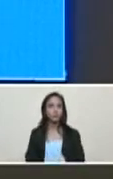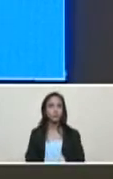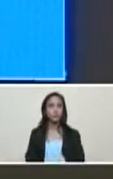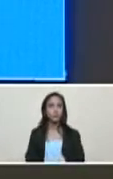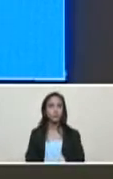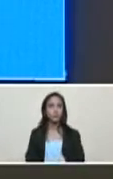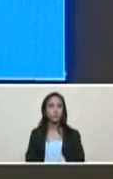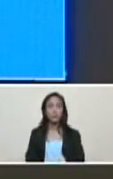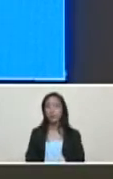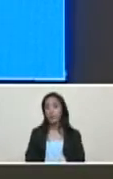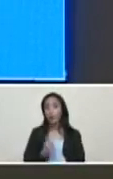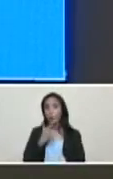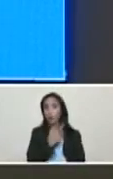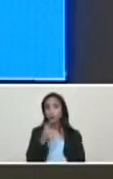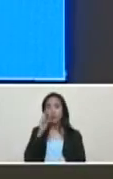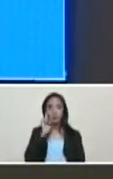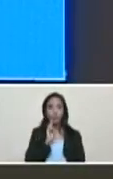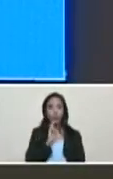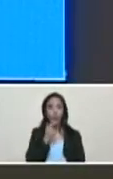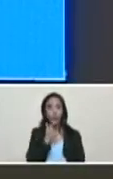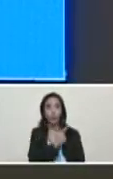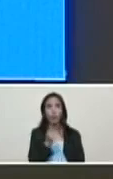Lo dice también el Libertador